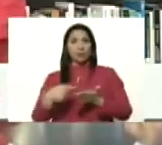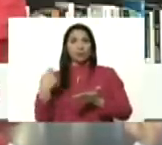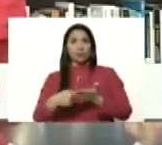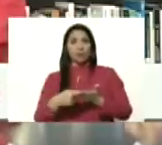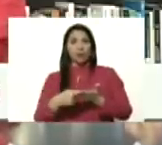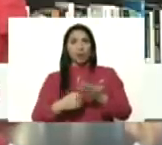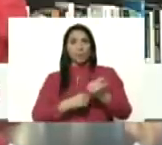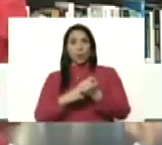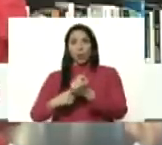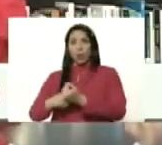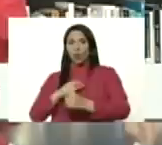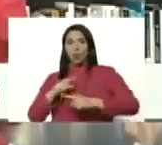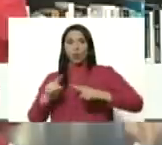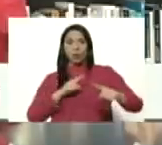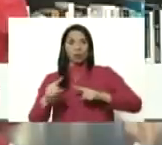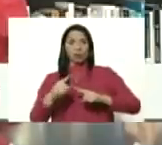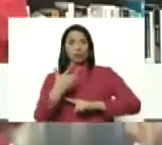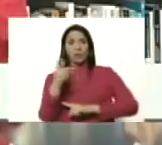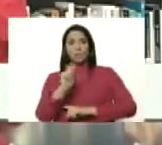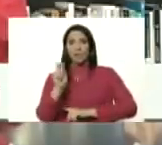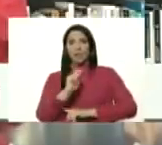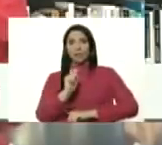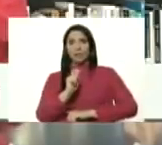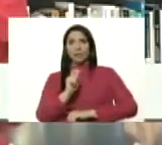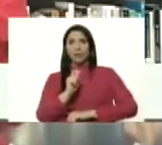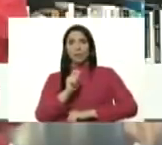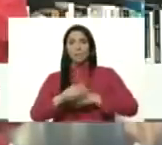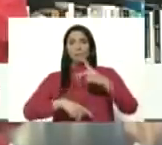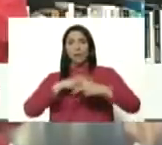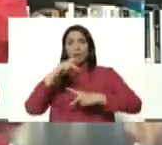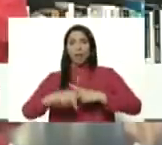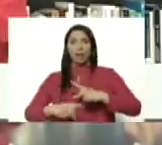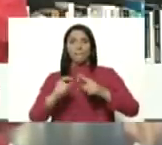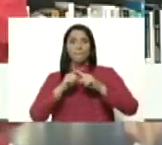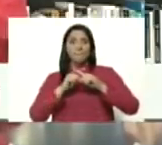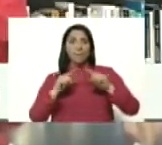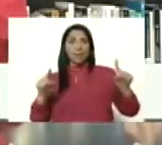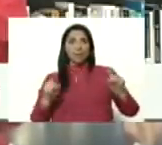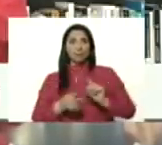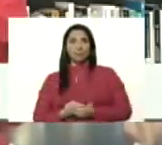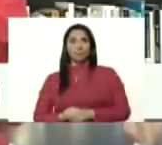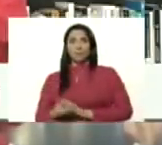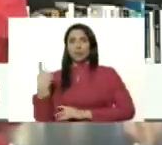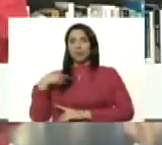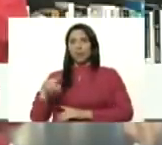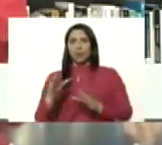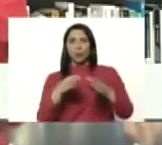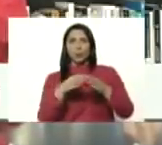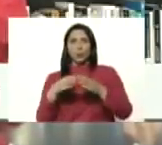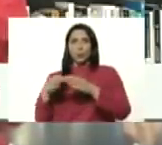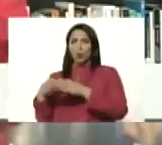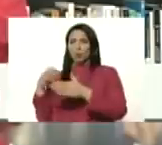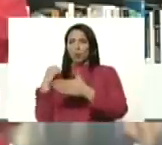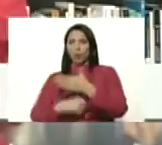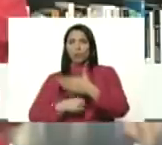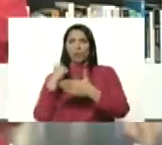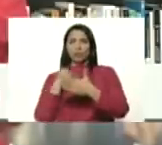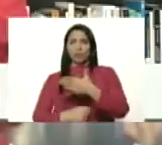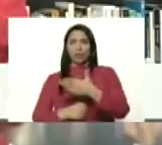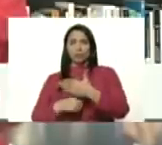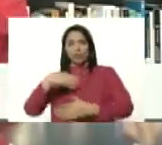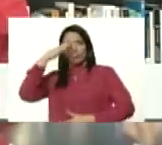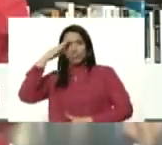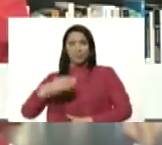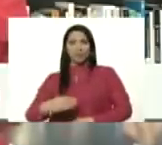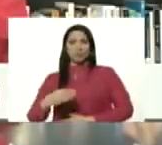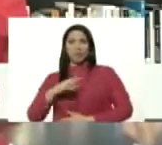horas. 3 meses, el plan para tener cuerpos combatientes de la Milicia